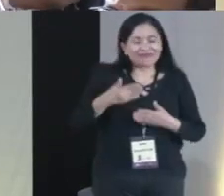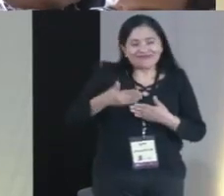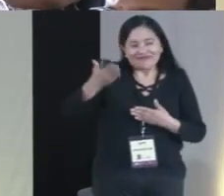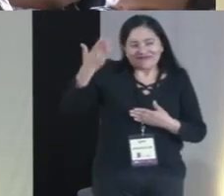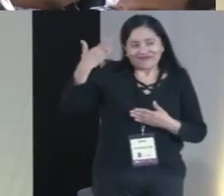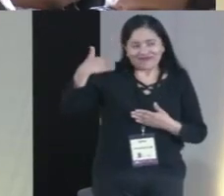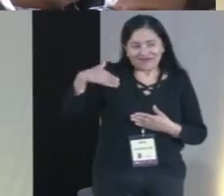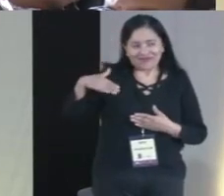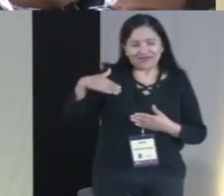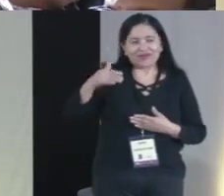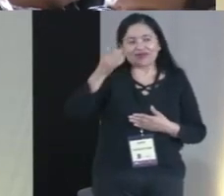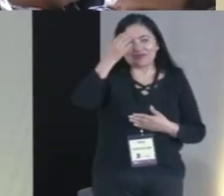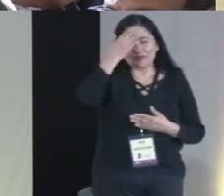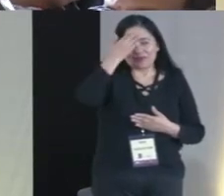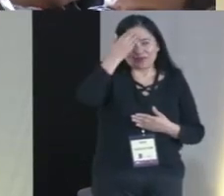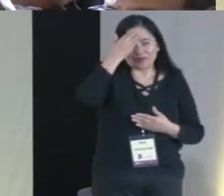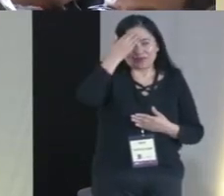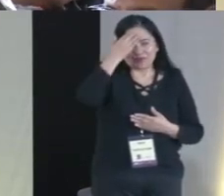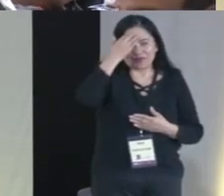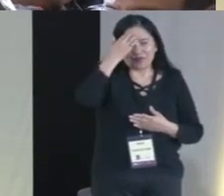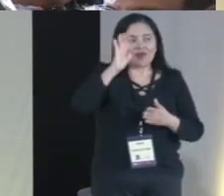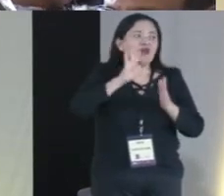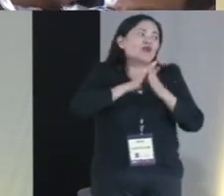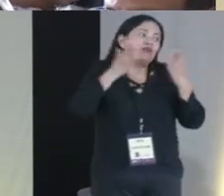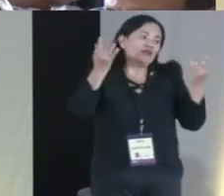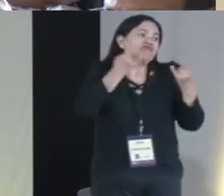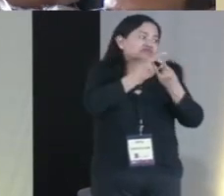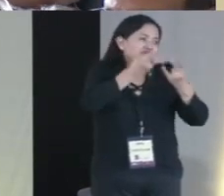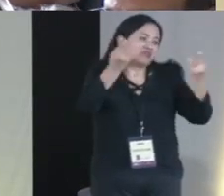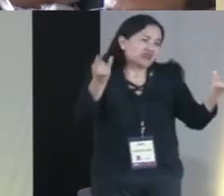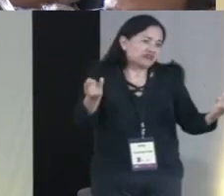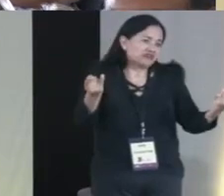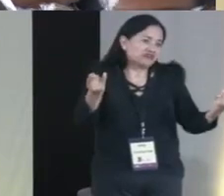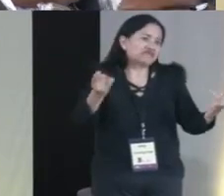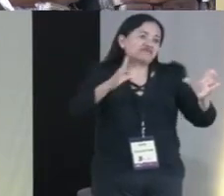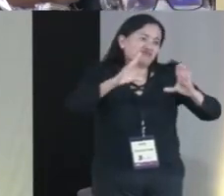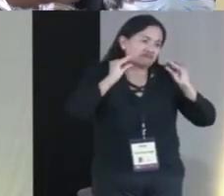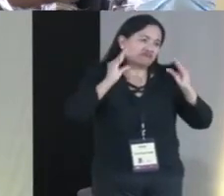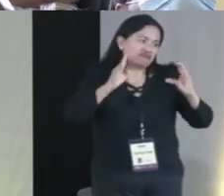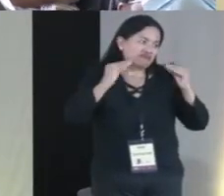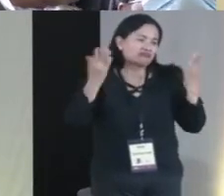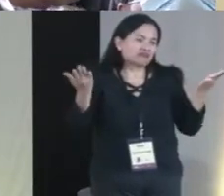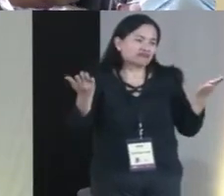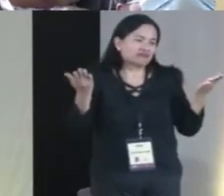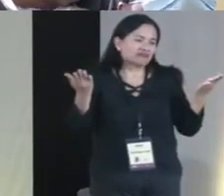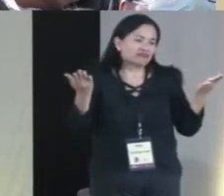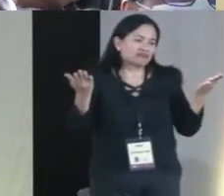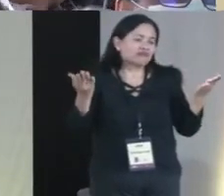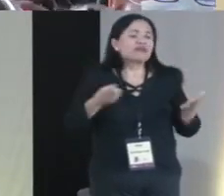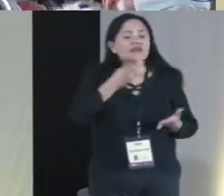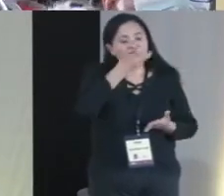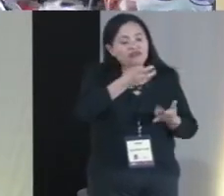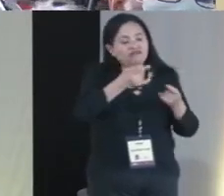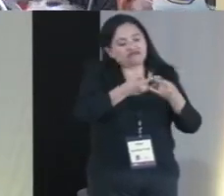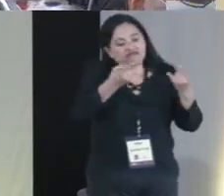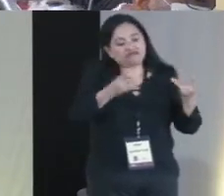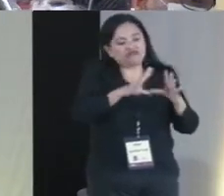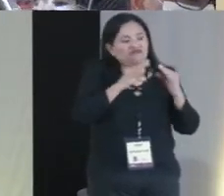primero que lo que sabemos es lo que nos da la historia oficial. Entonces, esa nos enseña